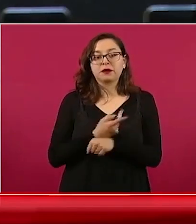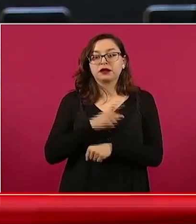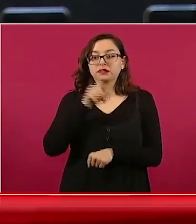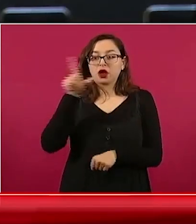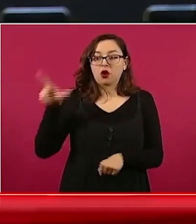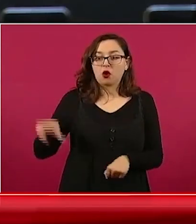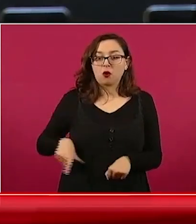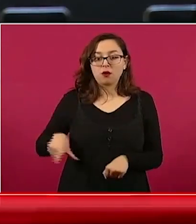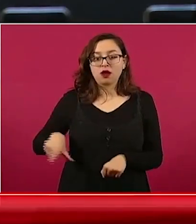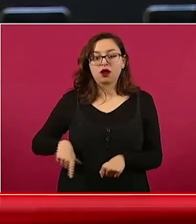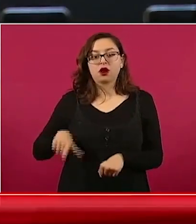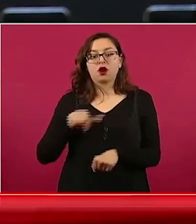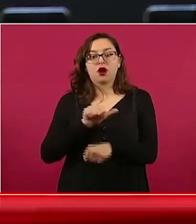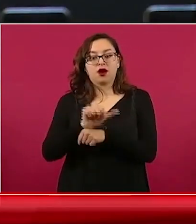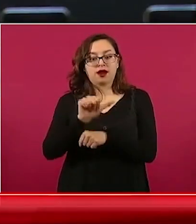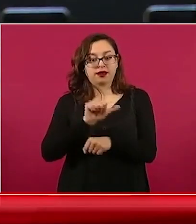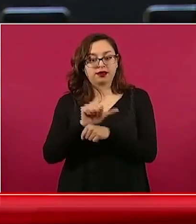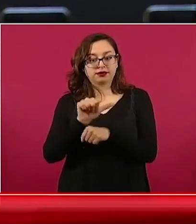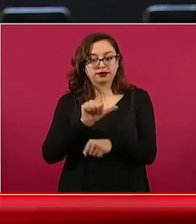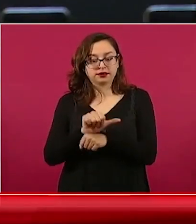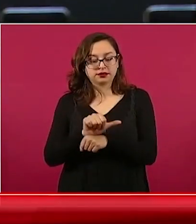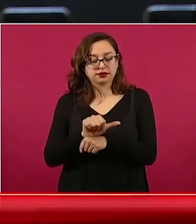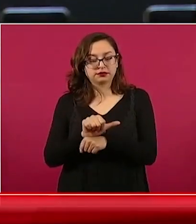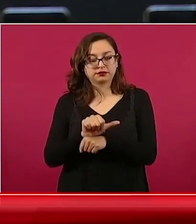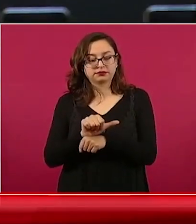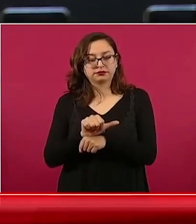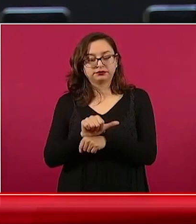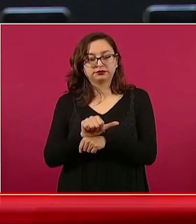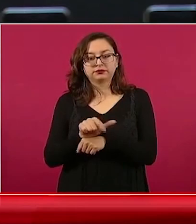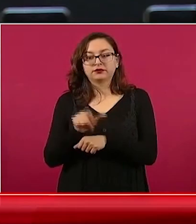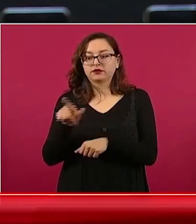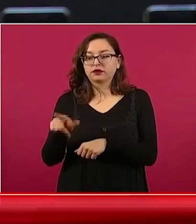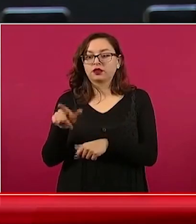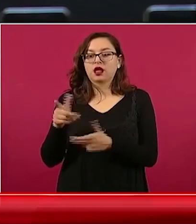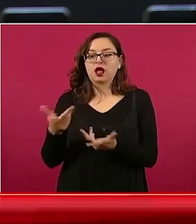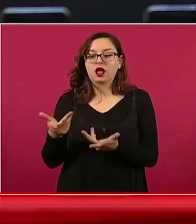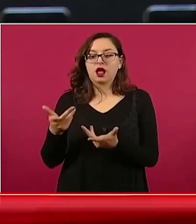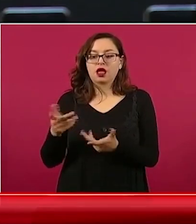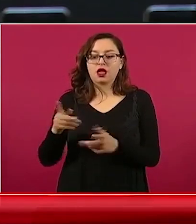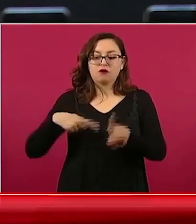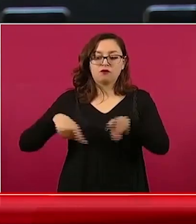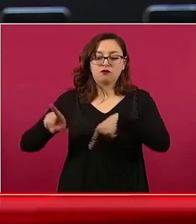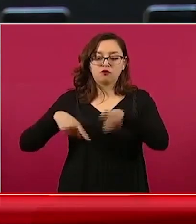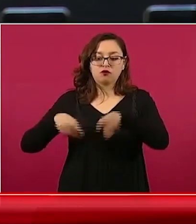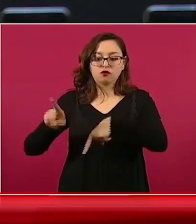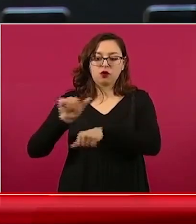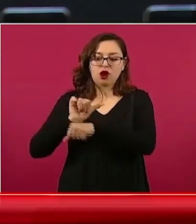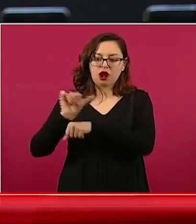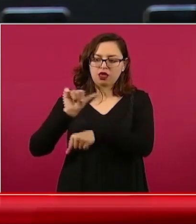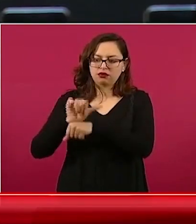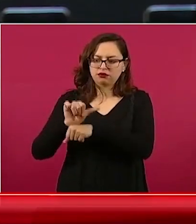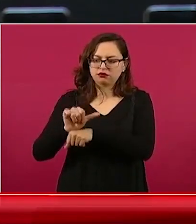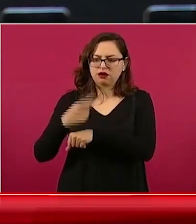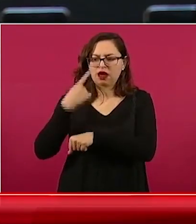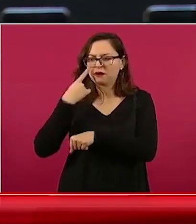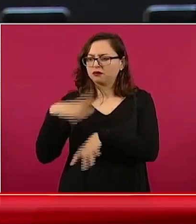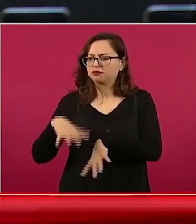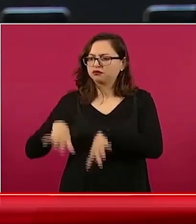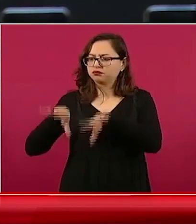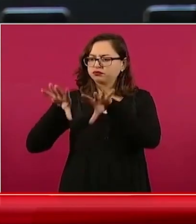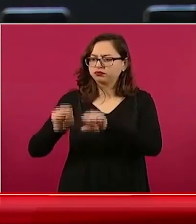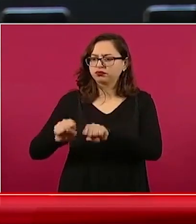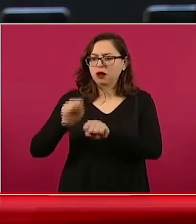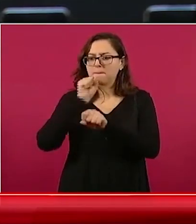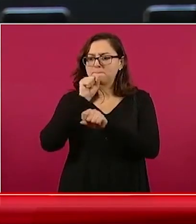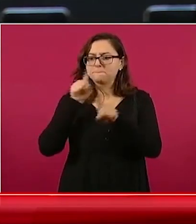Argentina, el gobierno de Argentina aseguró las oficinas de la Federación de Fútbol Argentino y las oficinas de uno de los